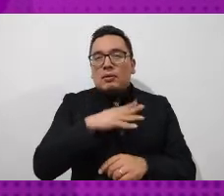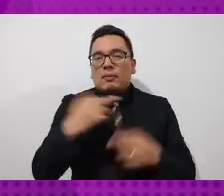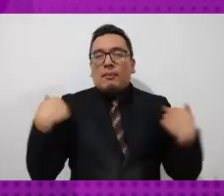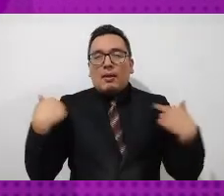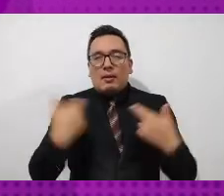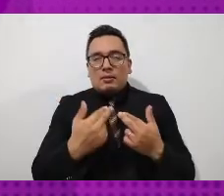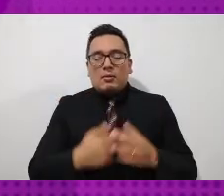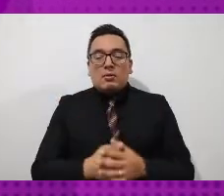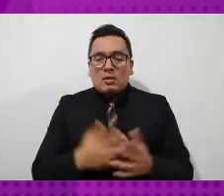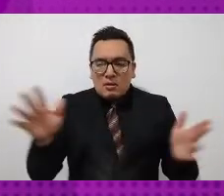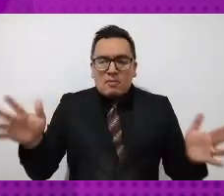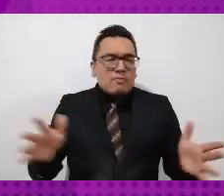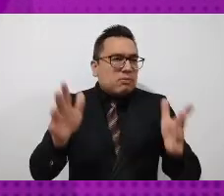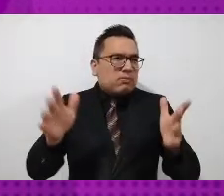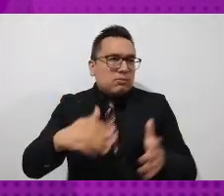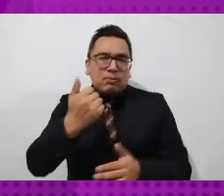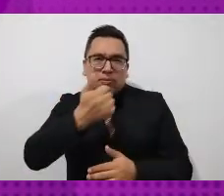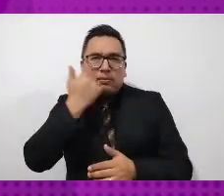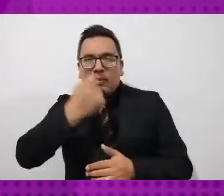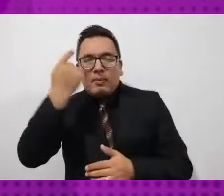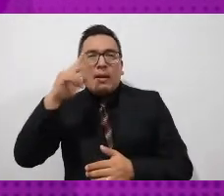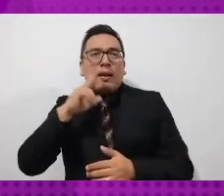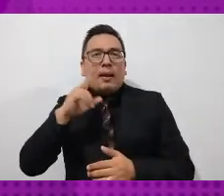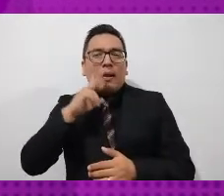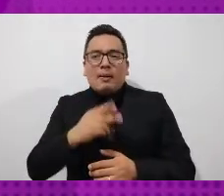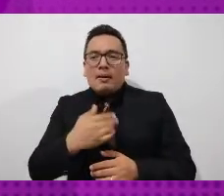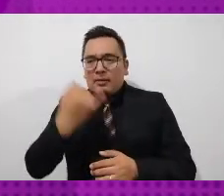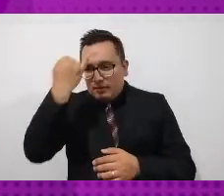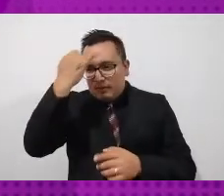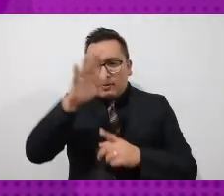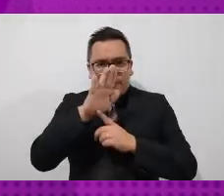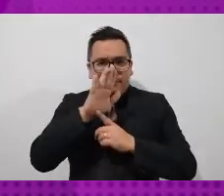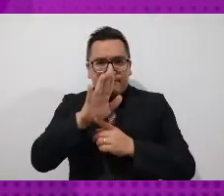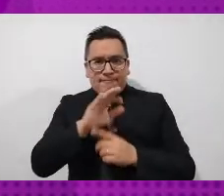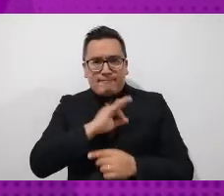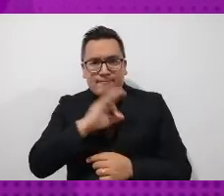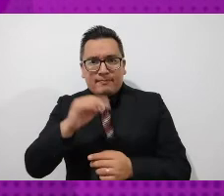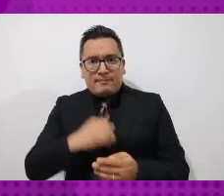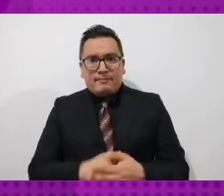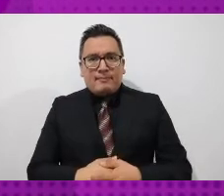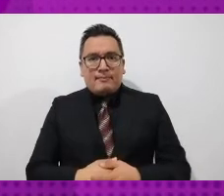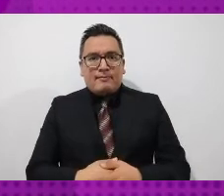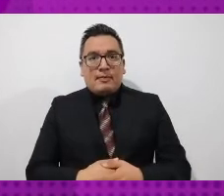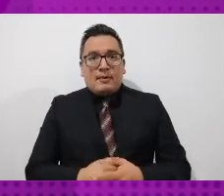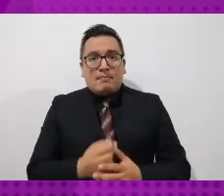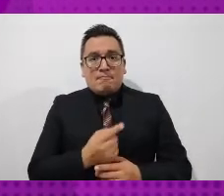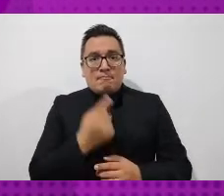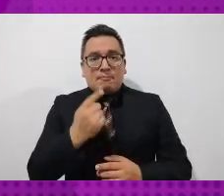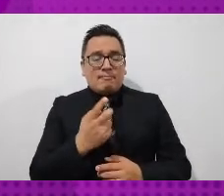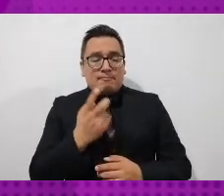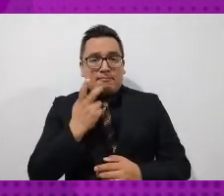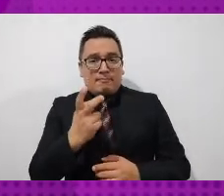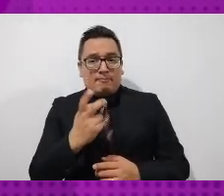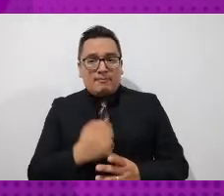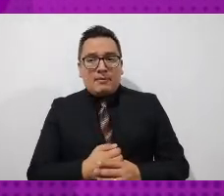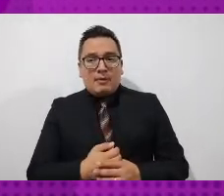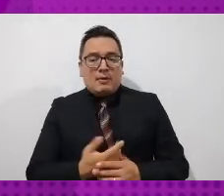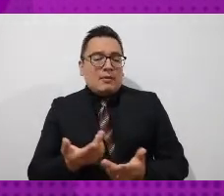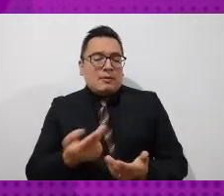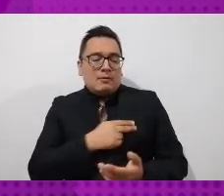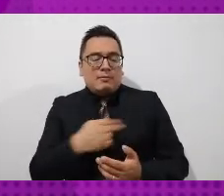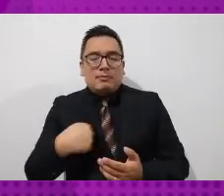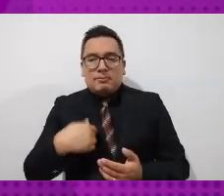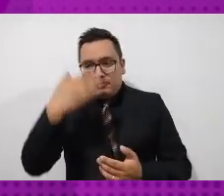profesores alientan a sus alumnos a poder presentar iniciativas populares. Porque al final del día, cualquier